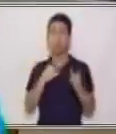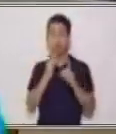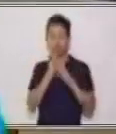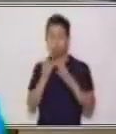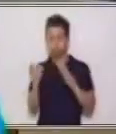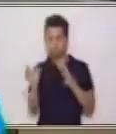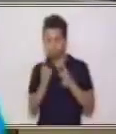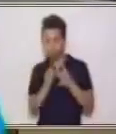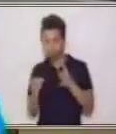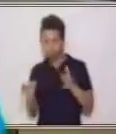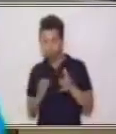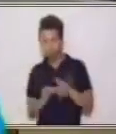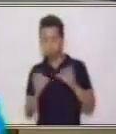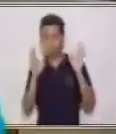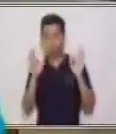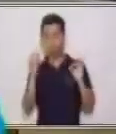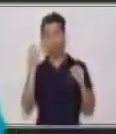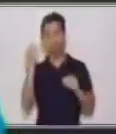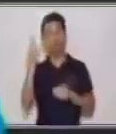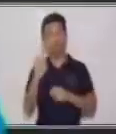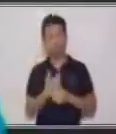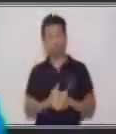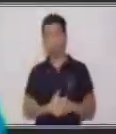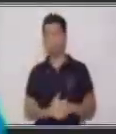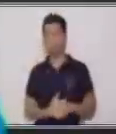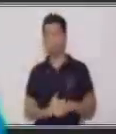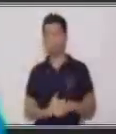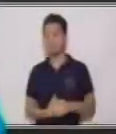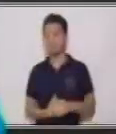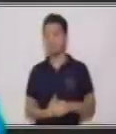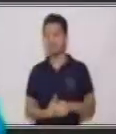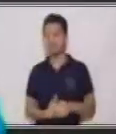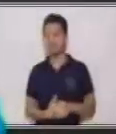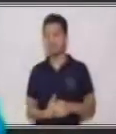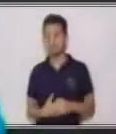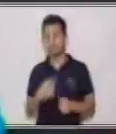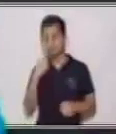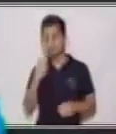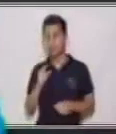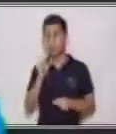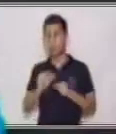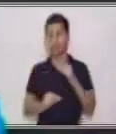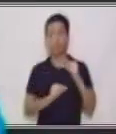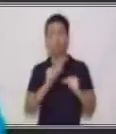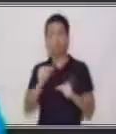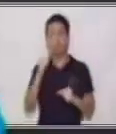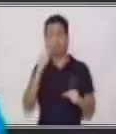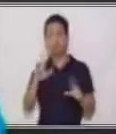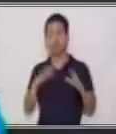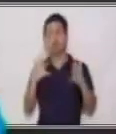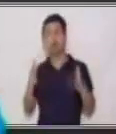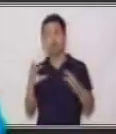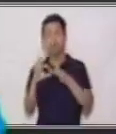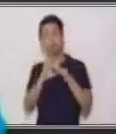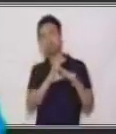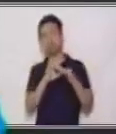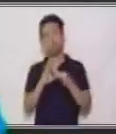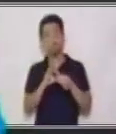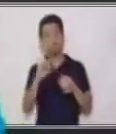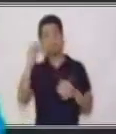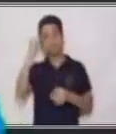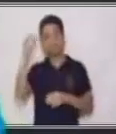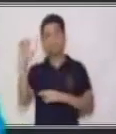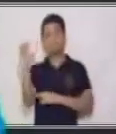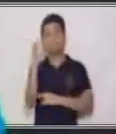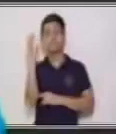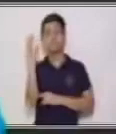completo. Entonces vamos poco a poco a poder entablar esa relación de una idea